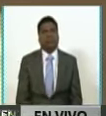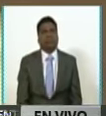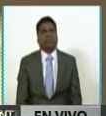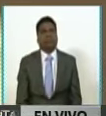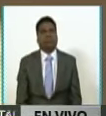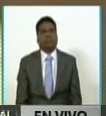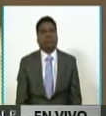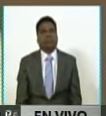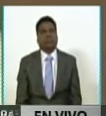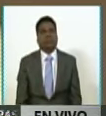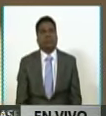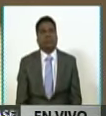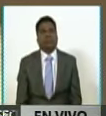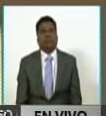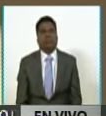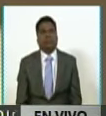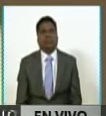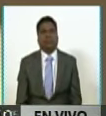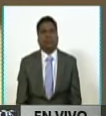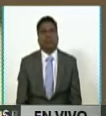Benavides Torres, comandante general de la